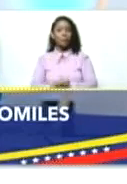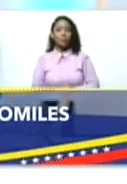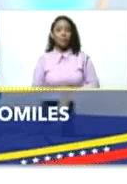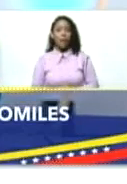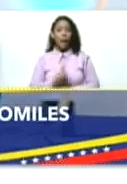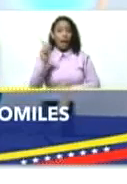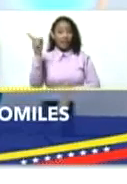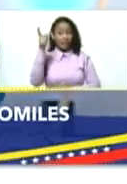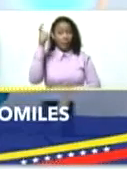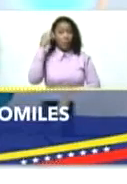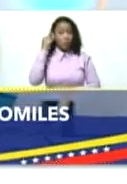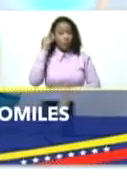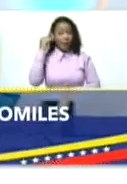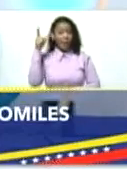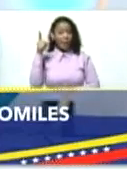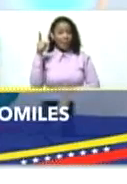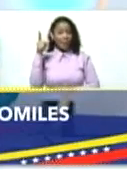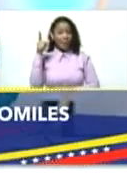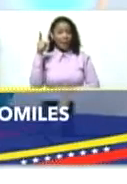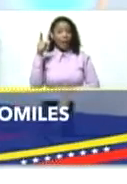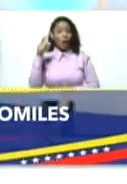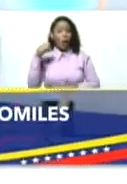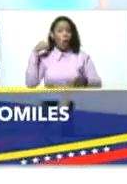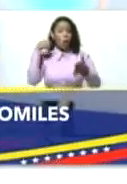gente que le da el golpe de calor y no lo salva,